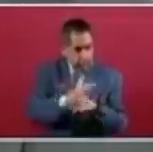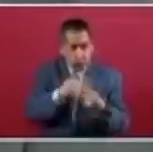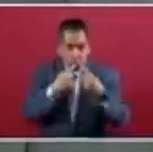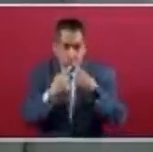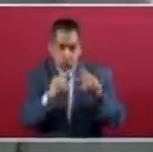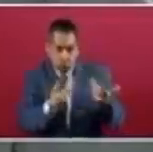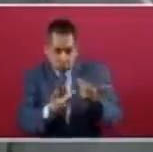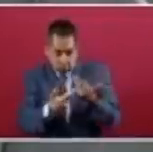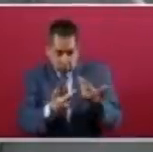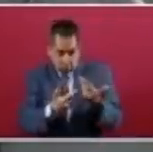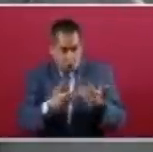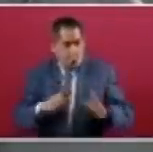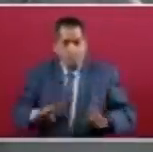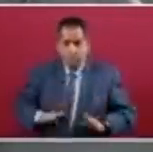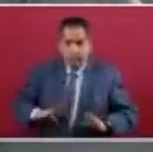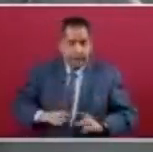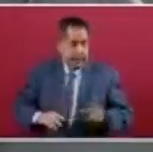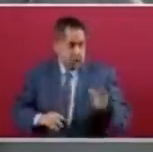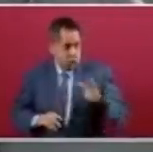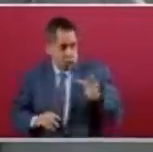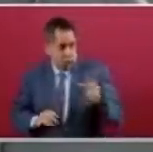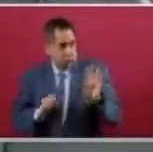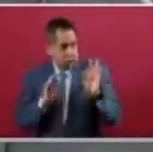negociación favorable